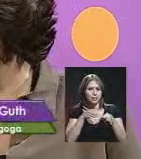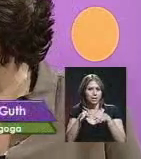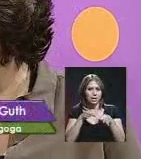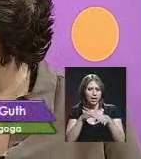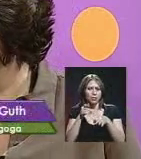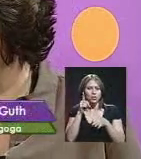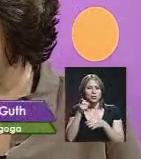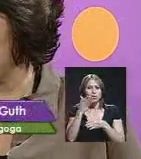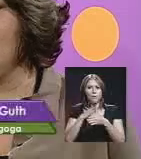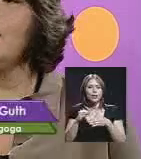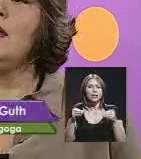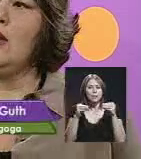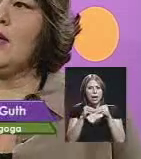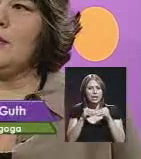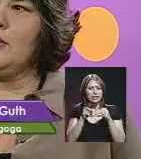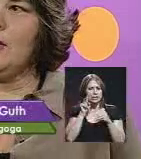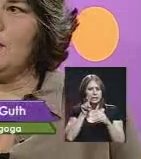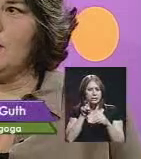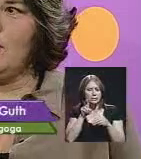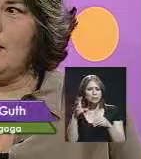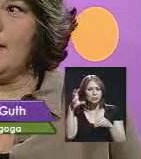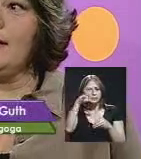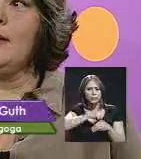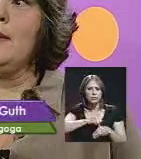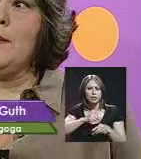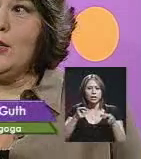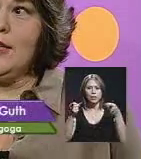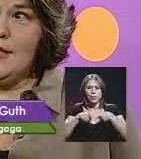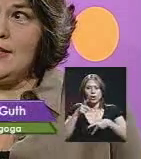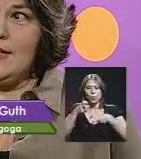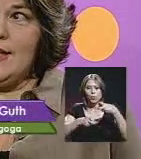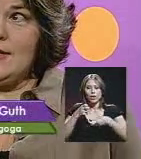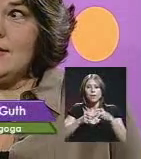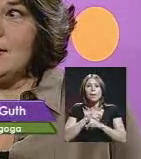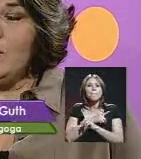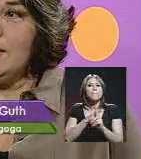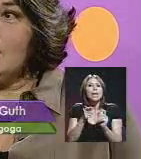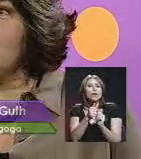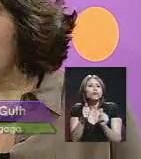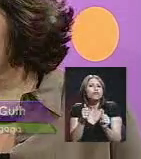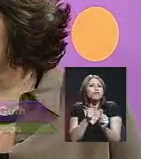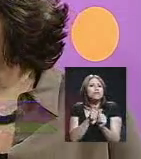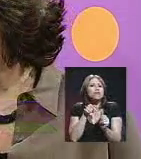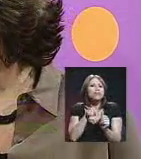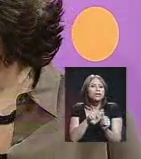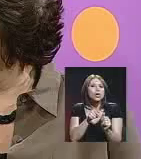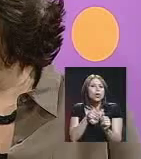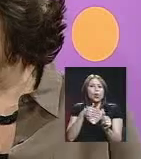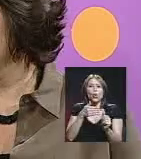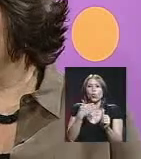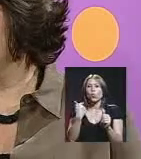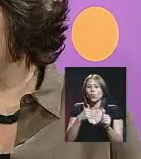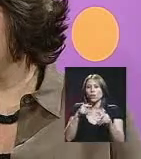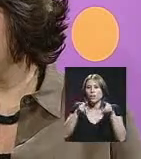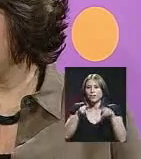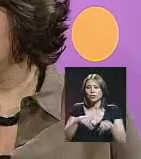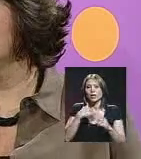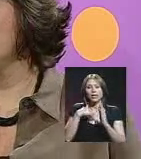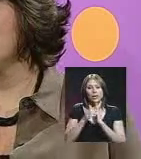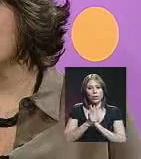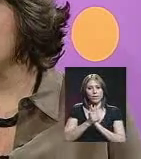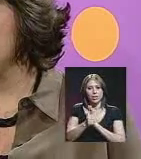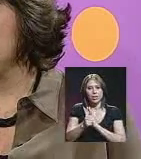más notoria por lo general, lo que provoca un problema. Pero detrás de ella se encuentra toda una habilidad que una persona puede